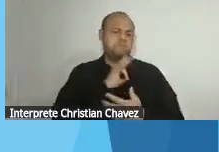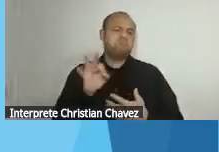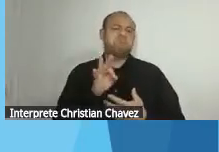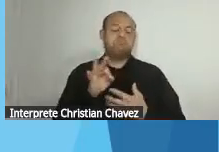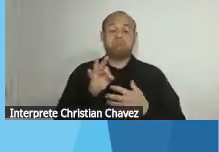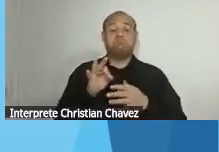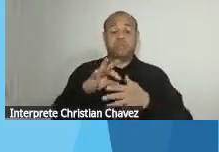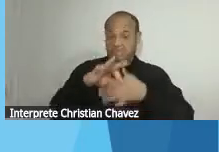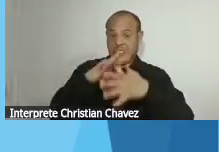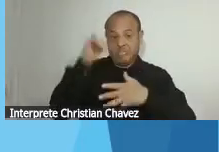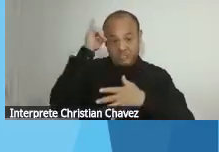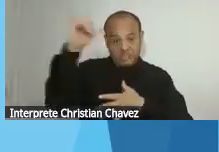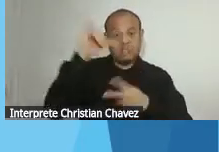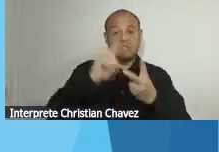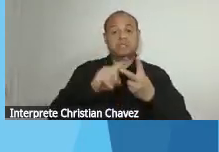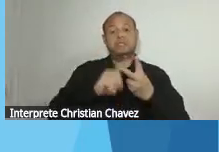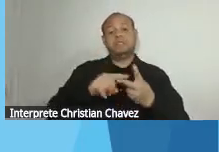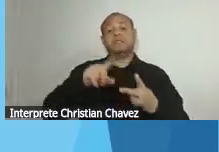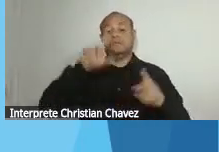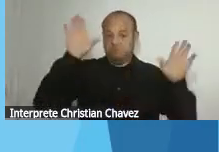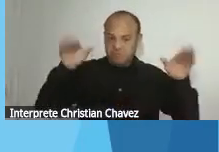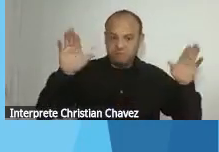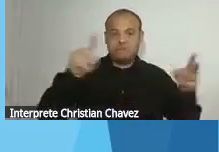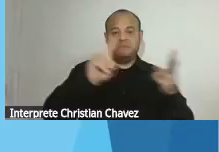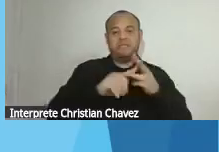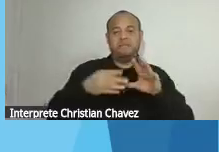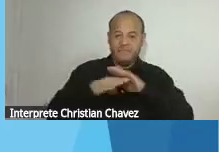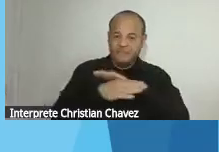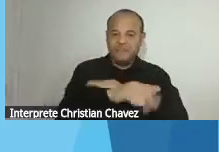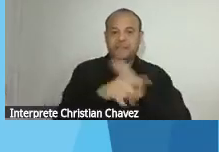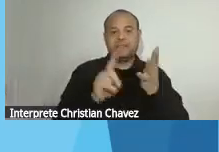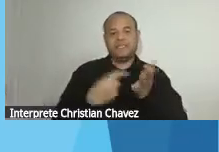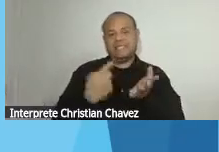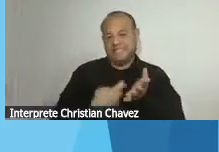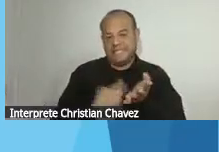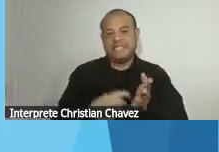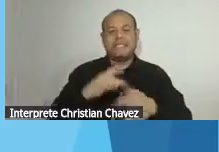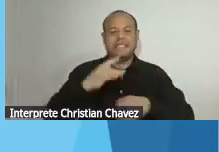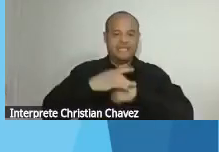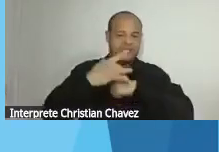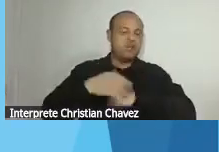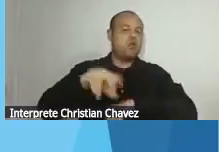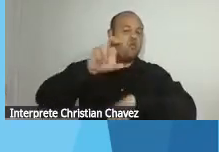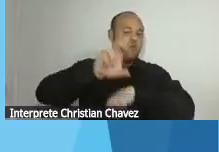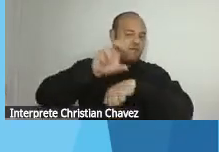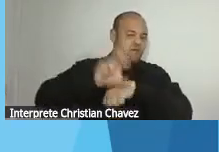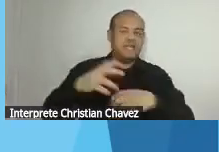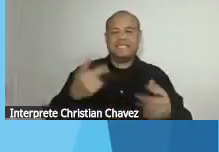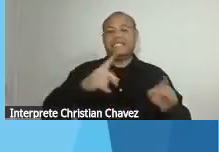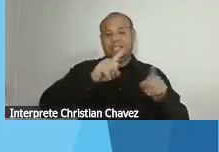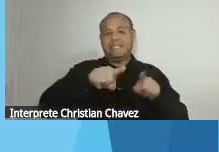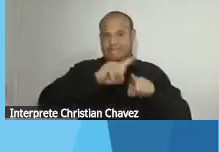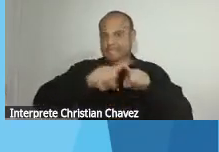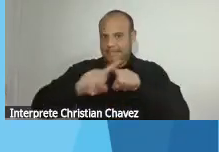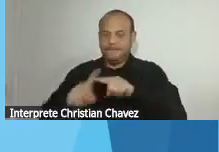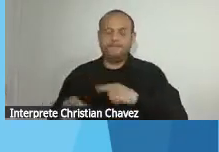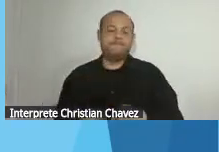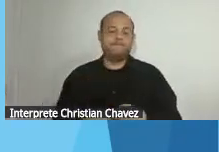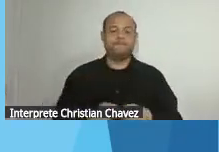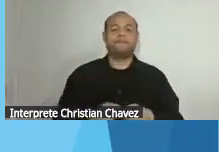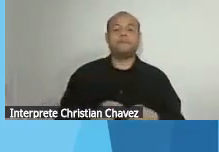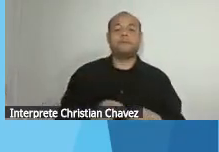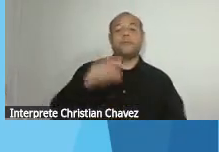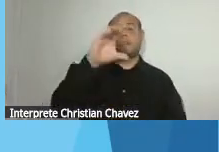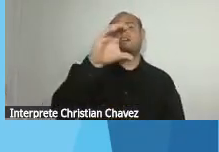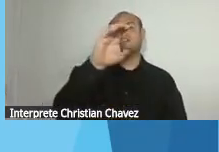carnes, aves, pescados, mariscos, queso, huevo. En cuestión de los cereales, bueno, en el